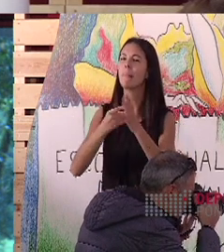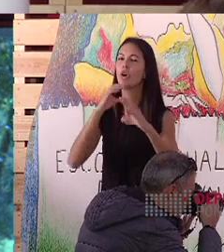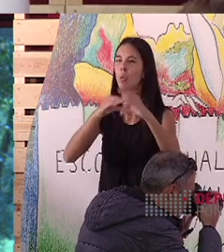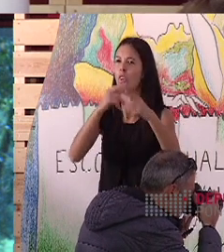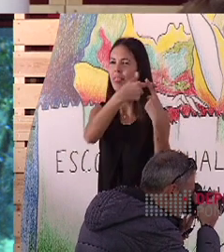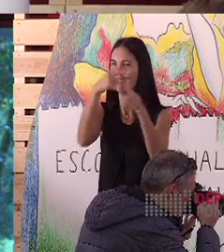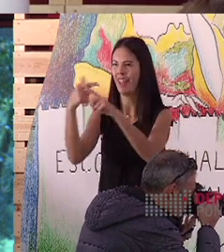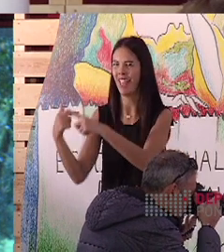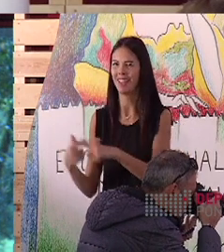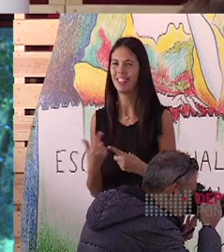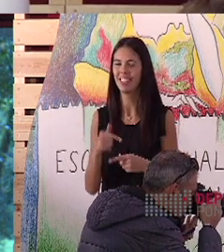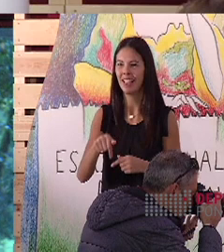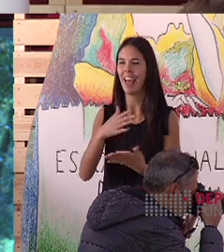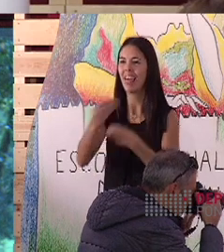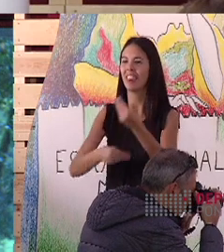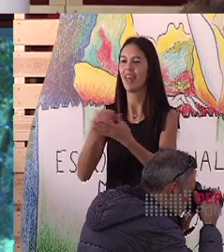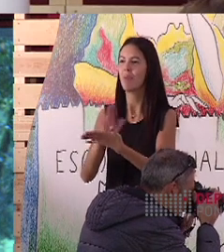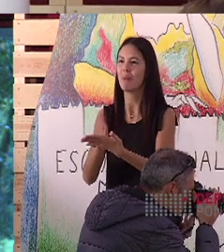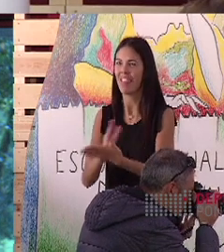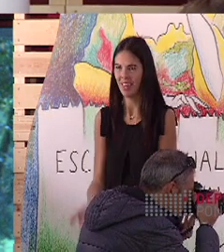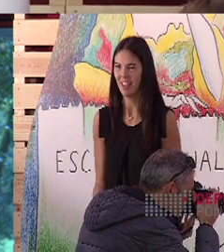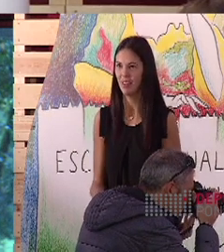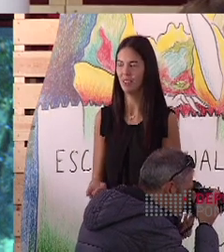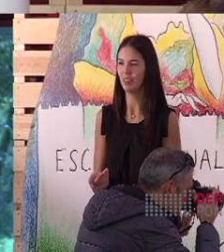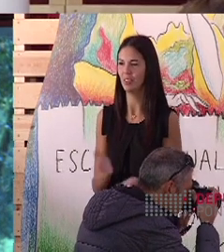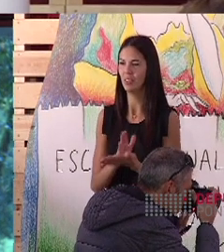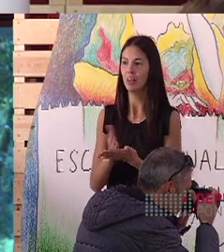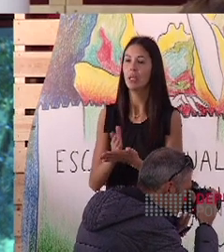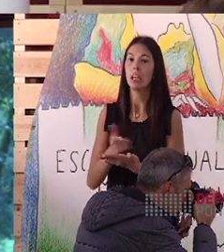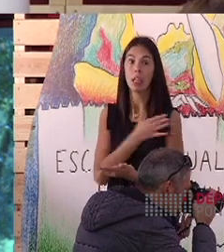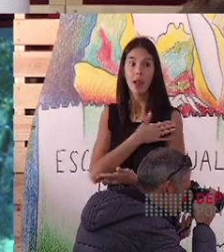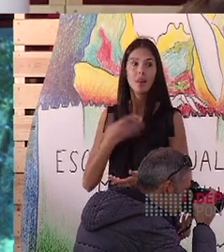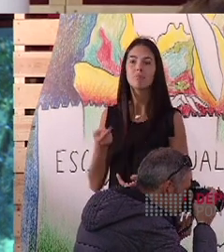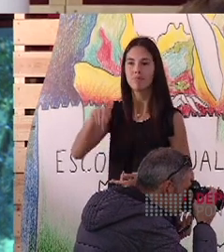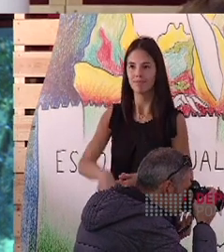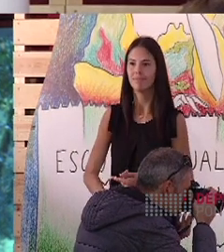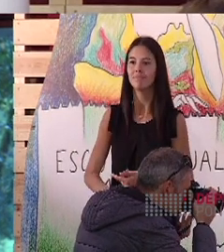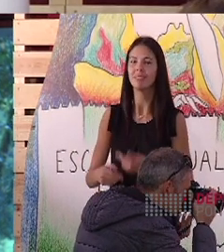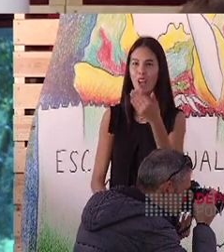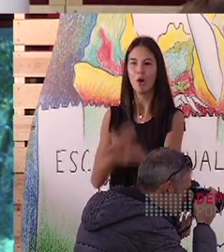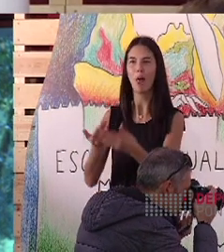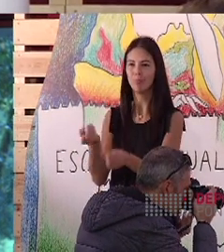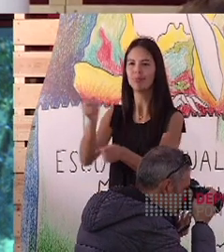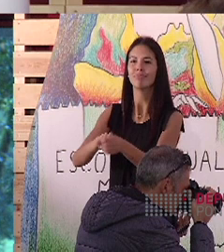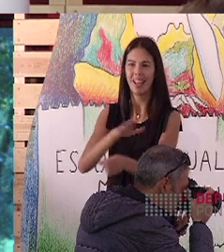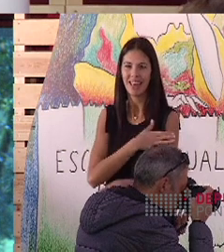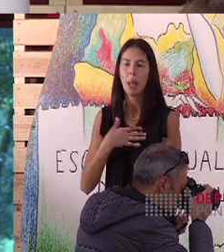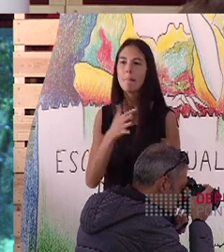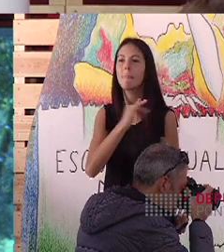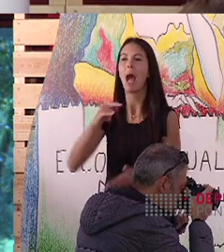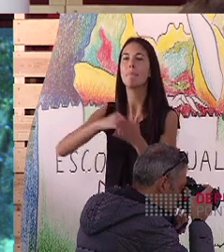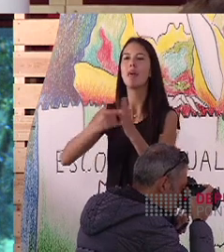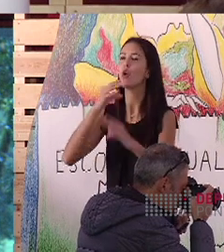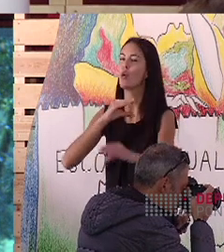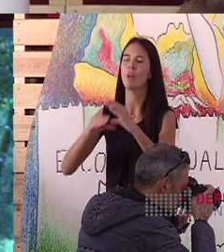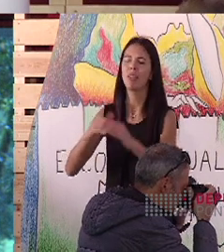comunicación que van a facer de moderadoras, que teñan querido participar nestas xornadas. Os medios de